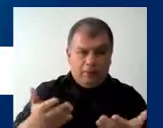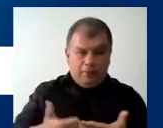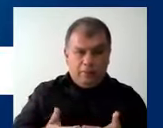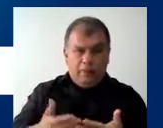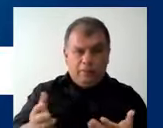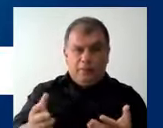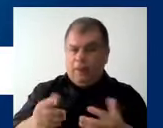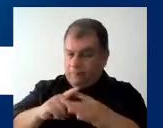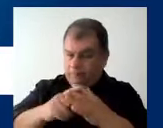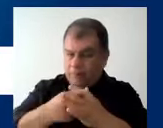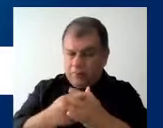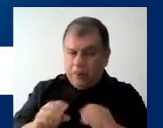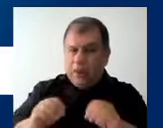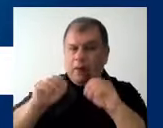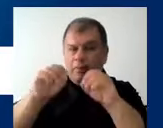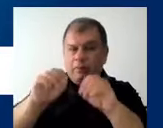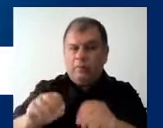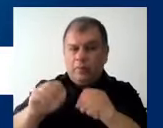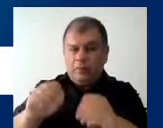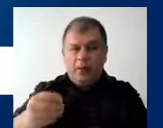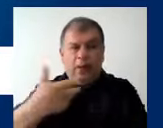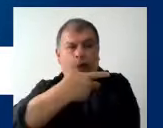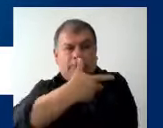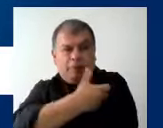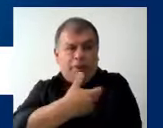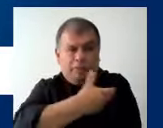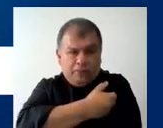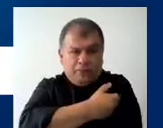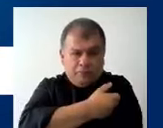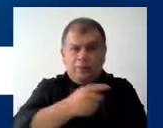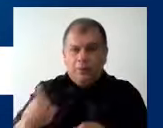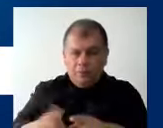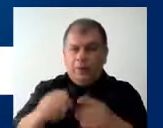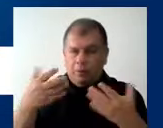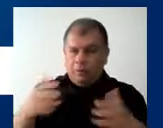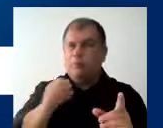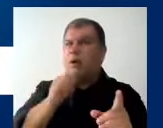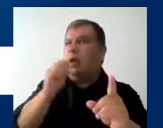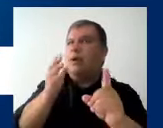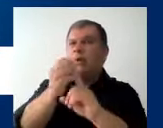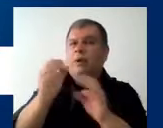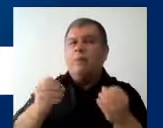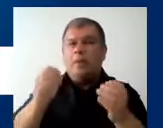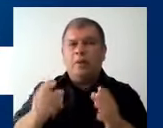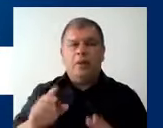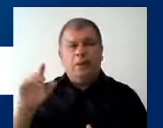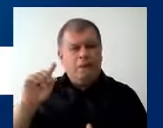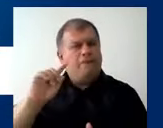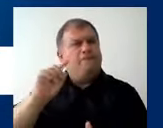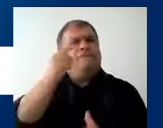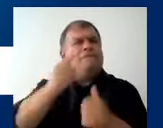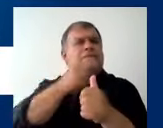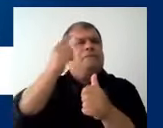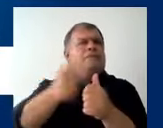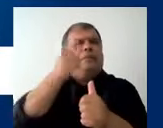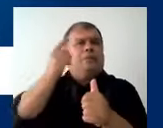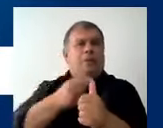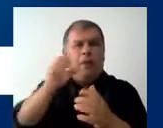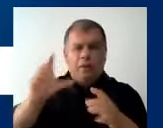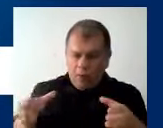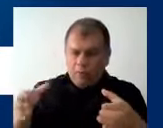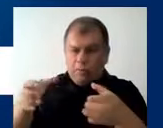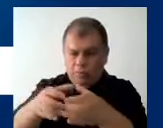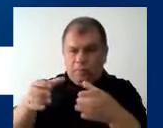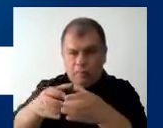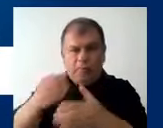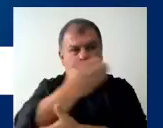se comenzaron a implementar ya las vacunas, también significó todo un reto para poder priorizar también a este sector de la población,